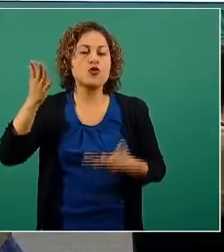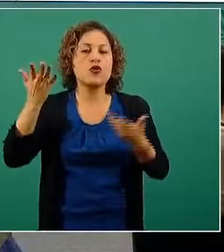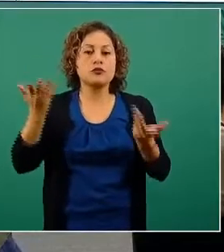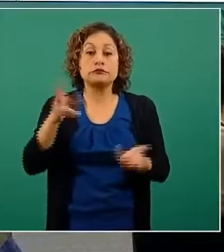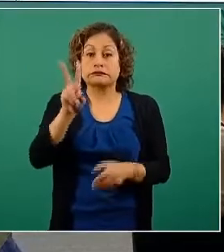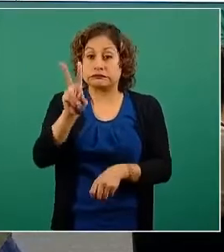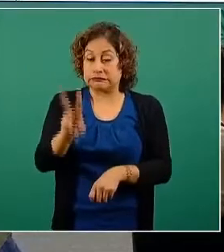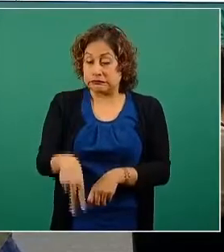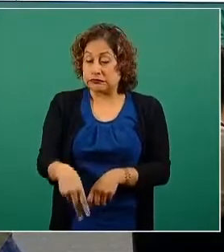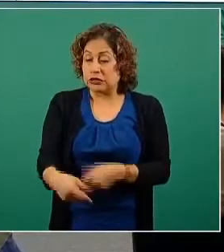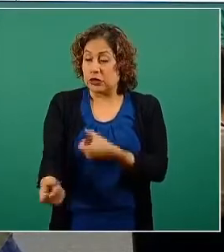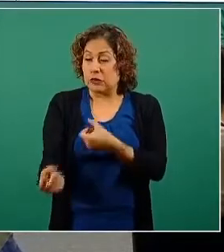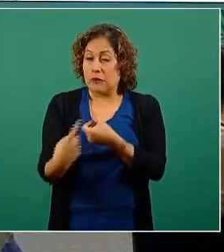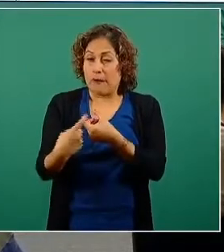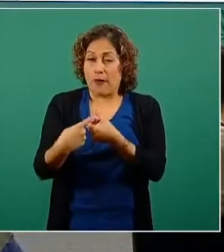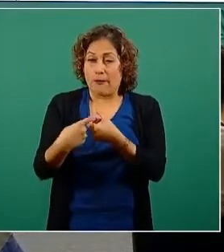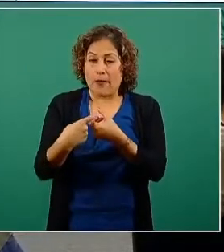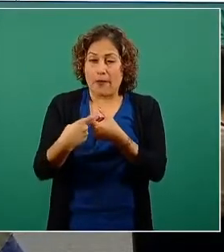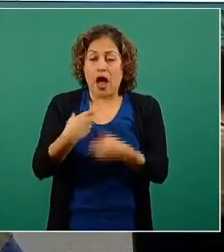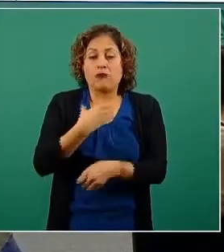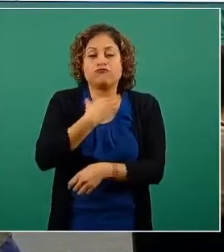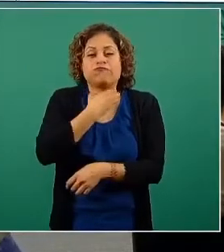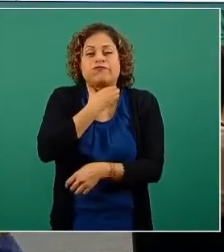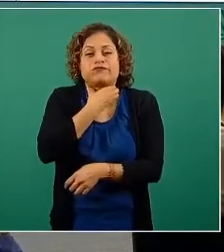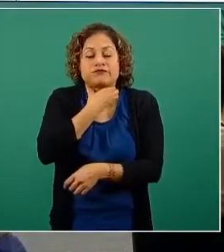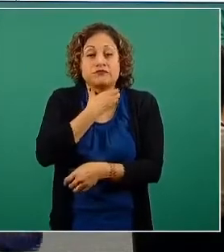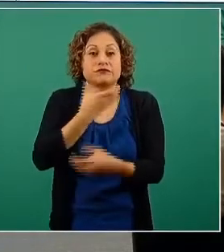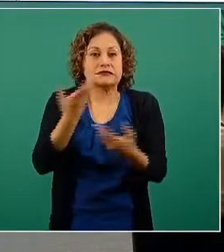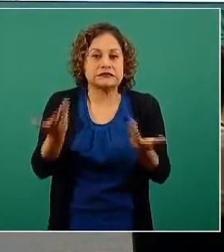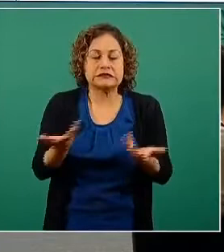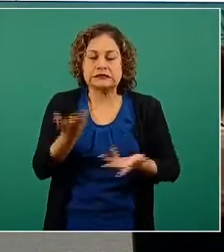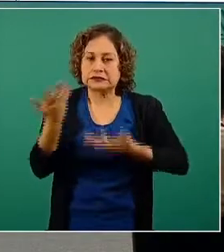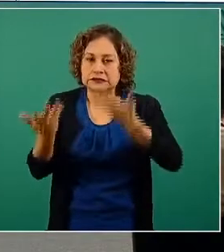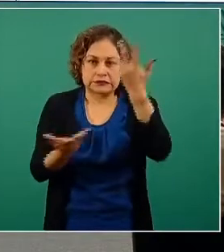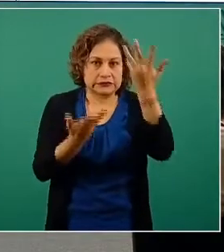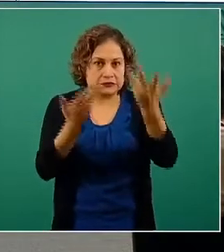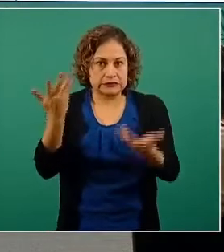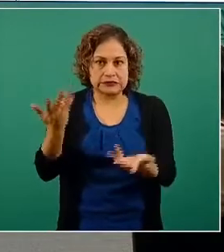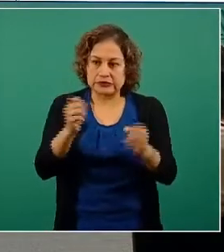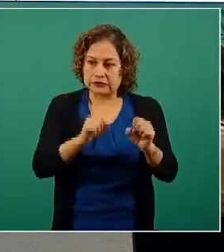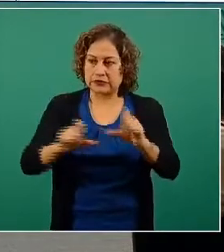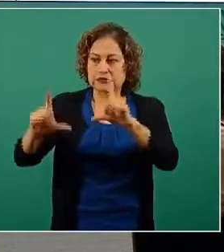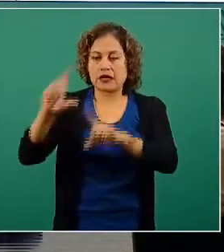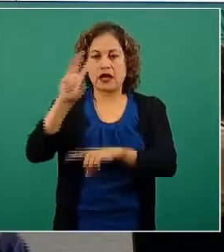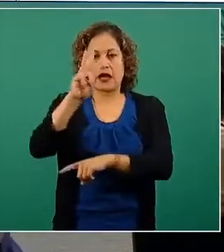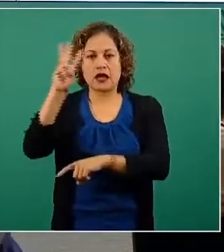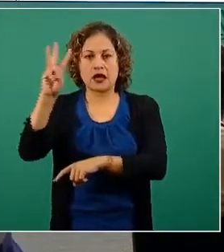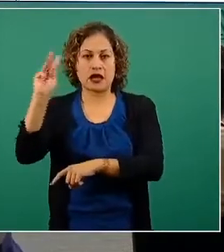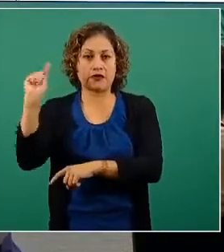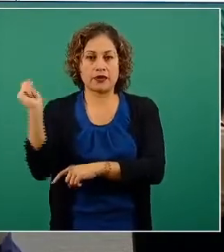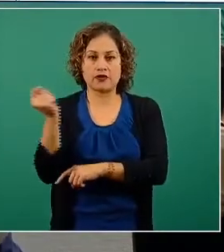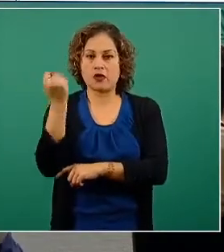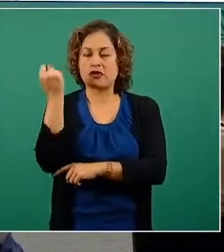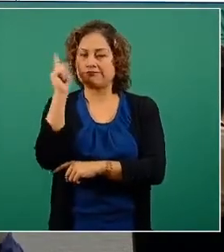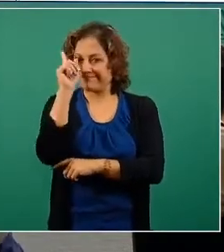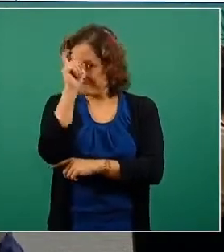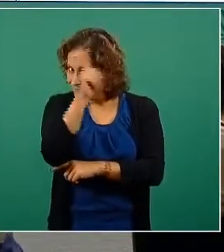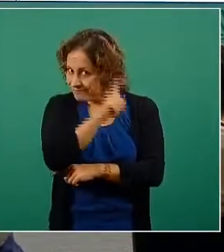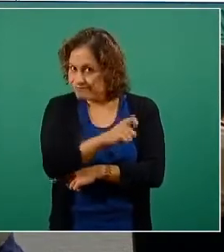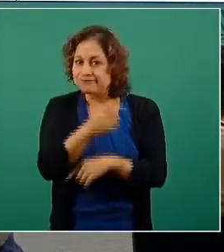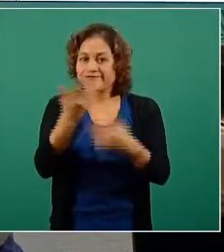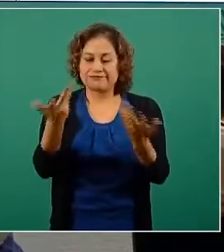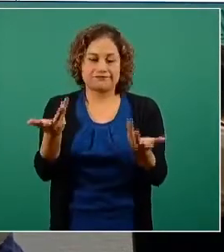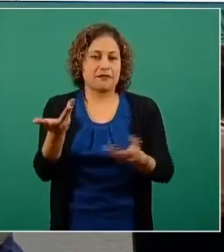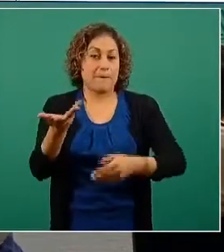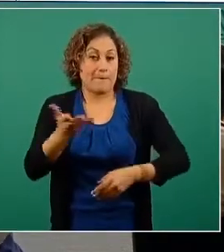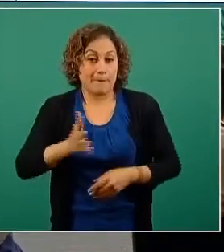una cantidad impresionante de intentos de registros por minuto. Es decir, teníamos una